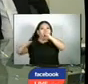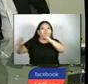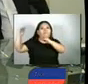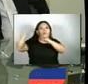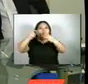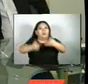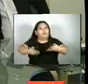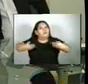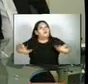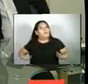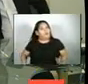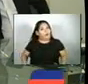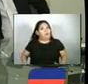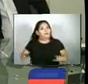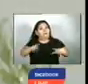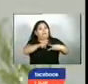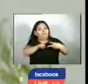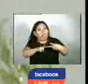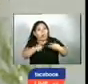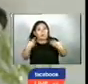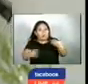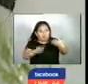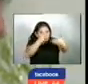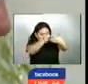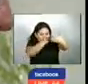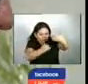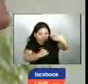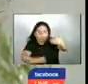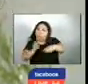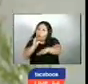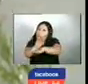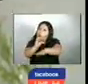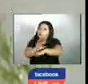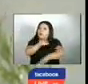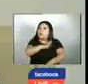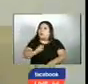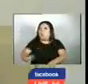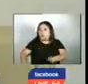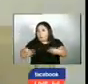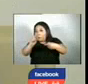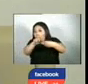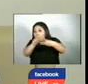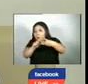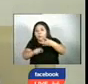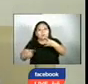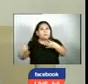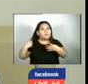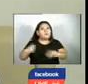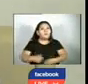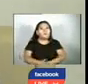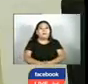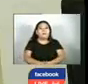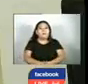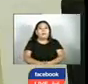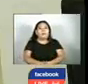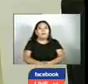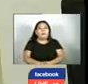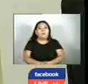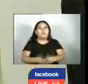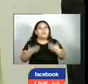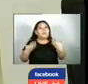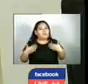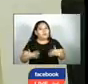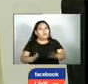Interamericana de Derechos Humanos han hecho una serie de recomendaciones al país, pero que muchas aún no se han cumplido. Las recomendaciones de los